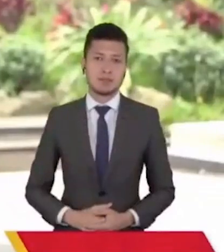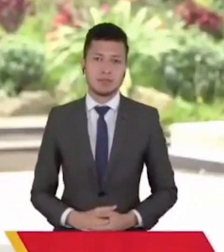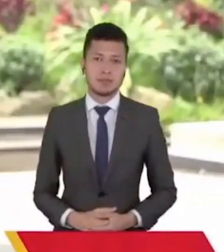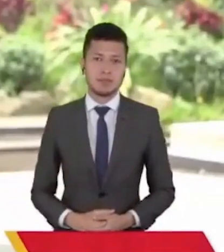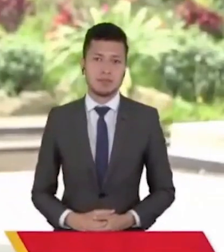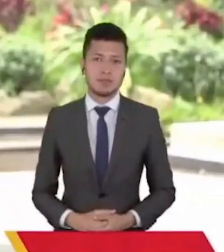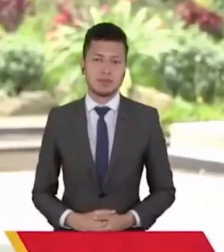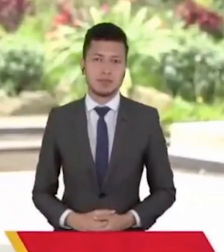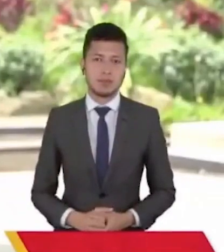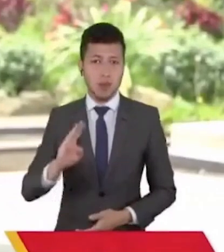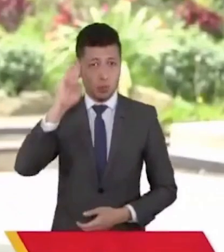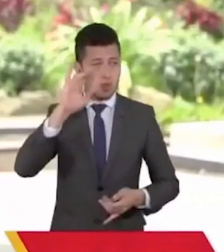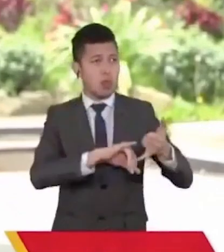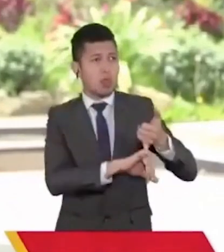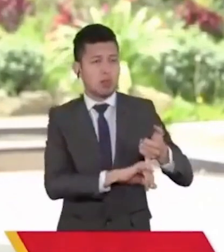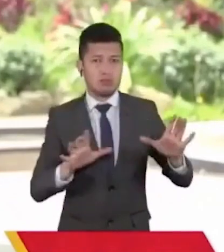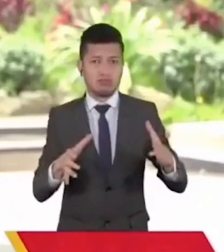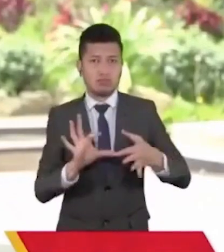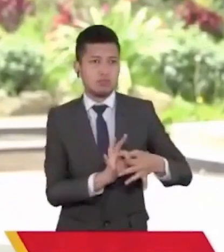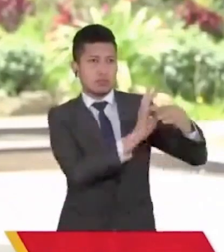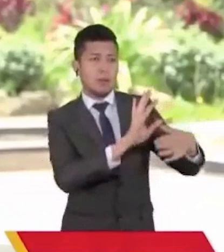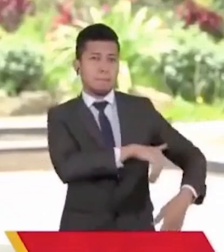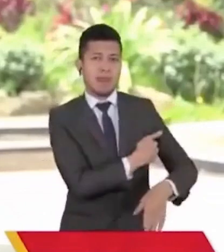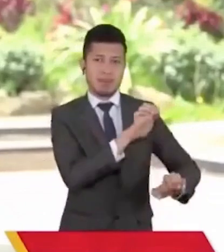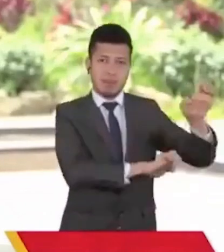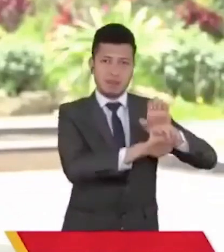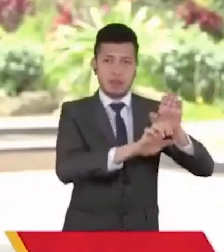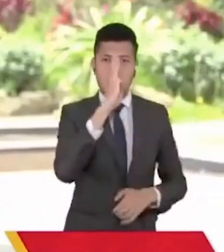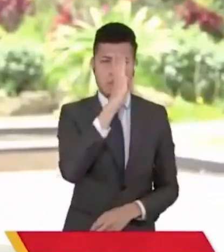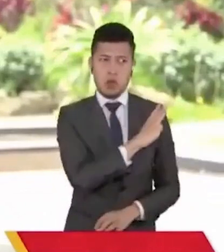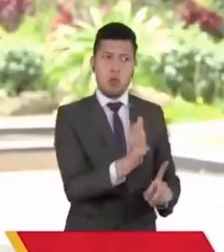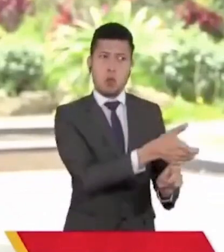que no dependa del Ministerio de Defensa ni tenga fuero militar,